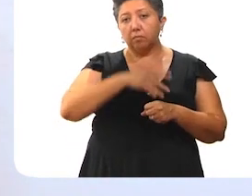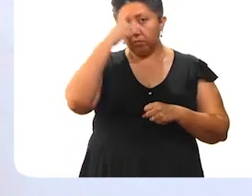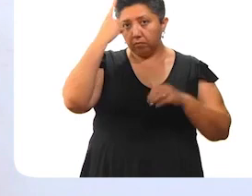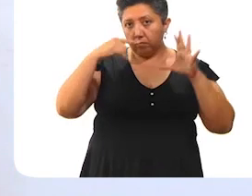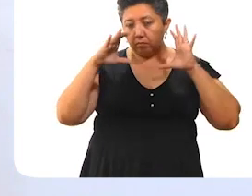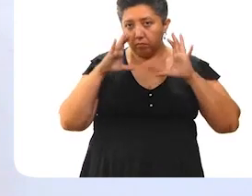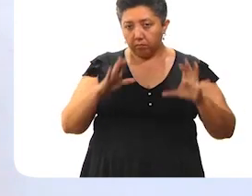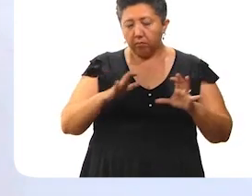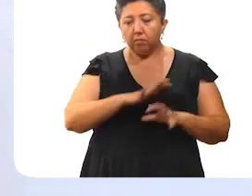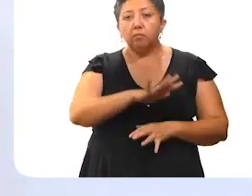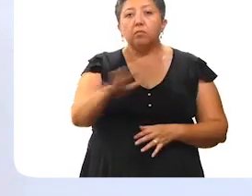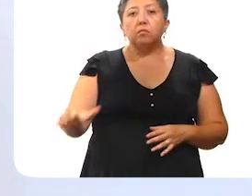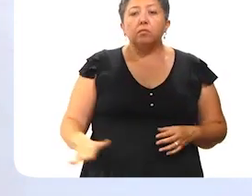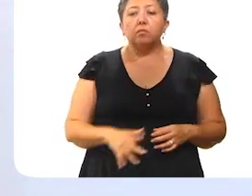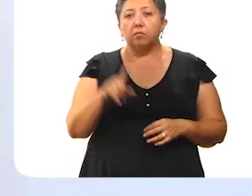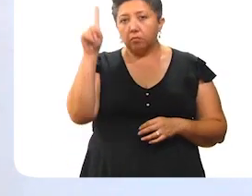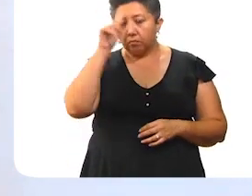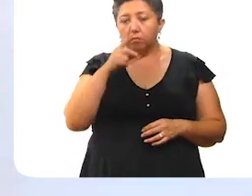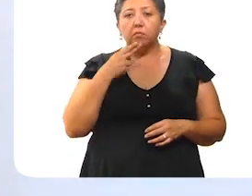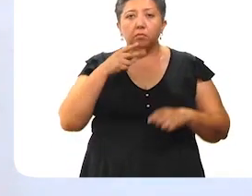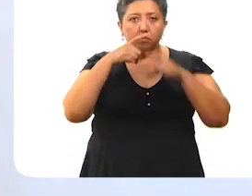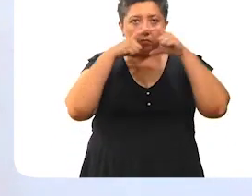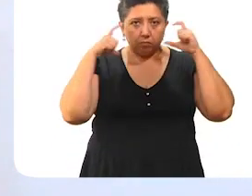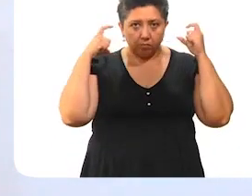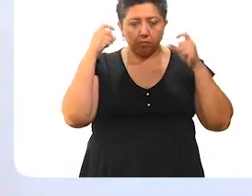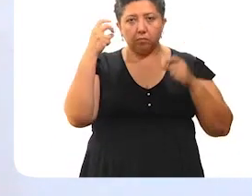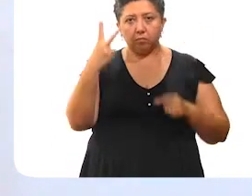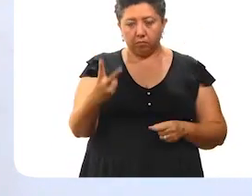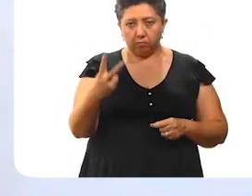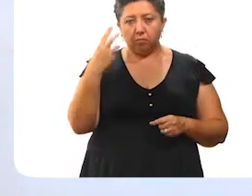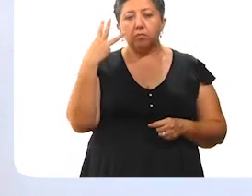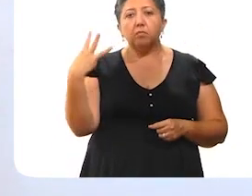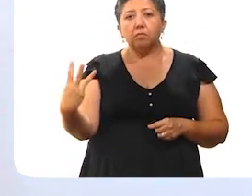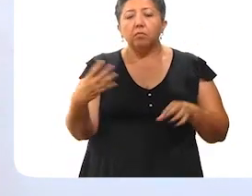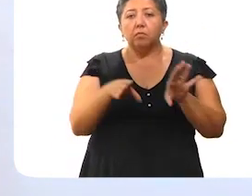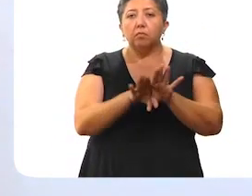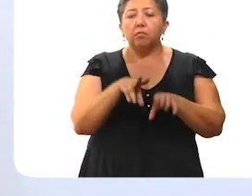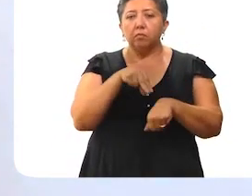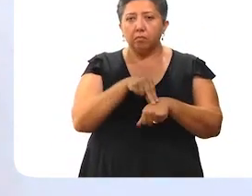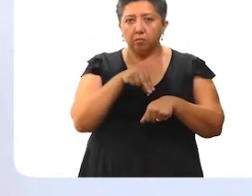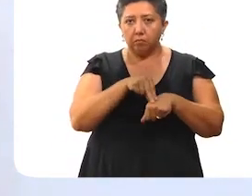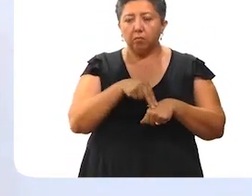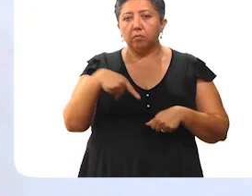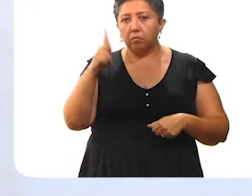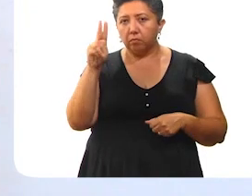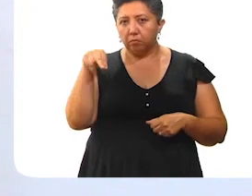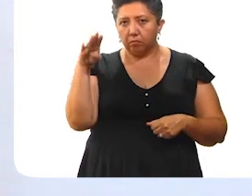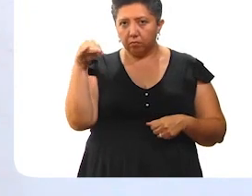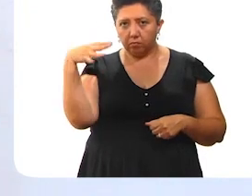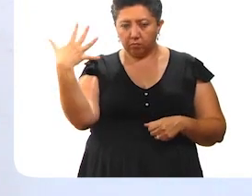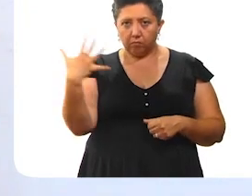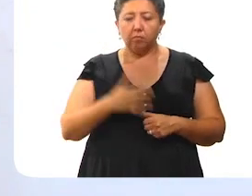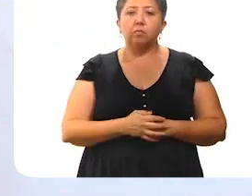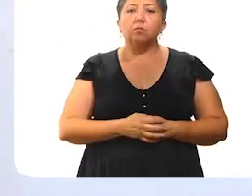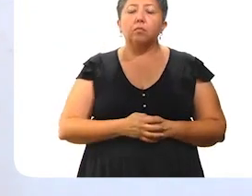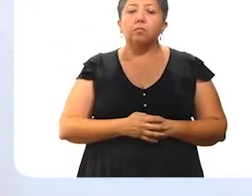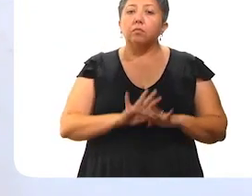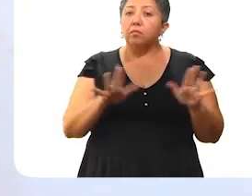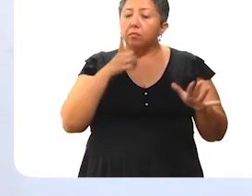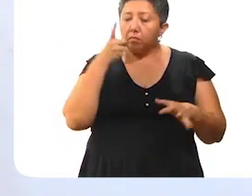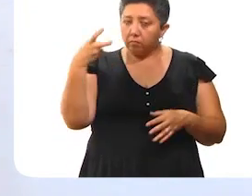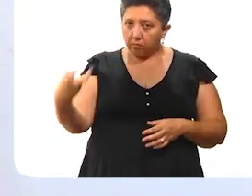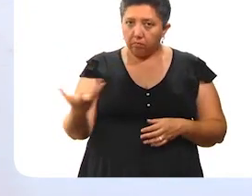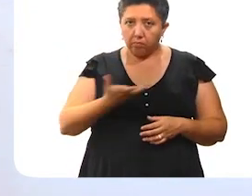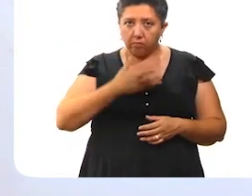para protegernos entre todos, se sugiere el uso de cubrebocas de 2 capas, tricapa o de uso grado médico como el KN95, ya